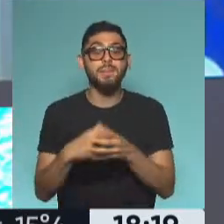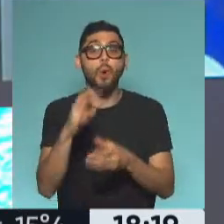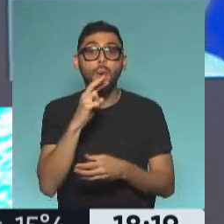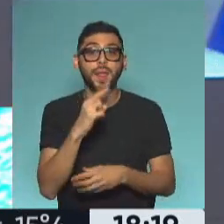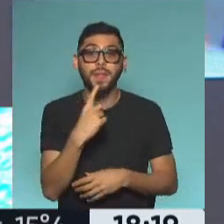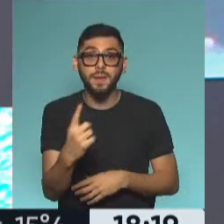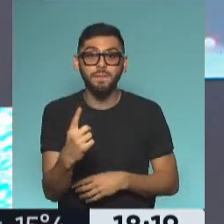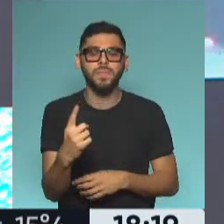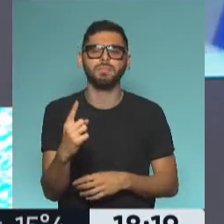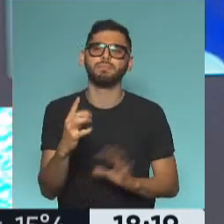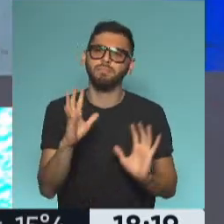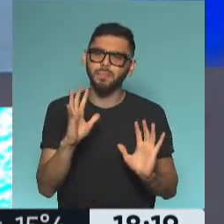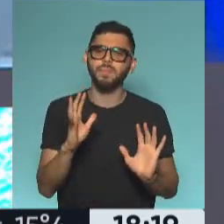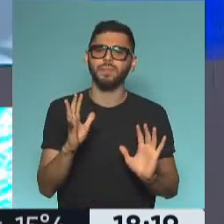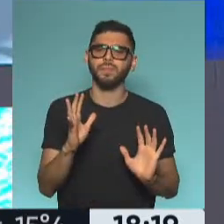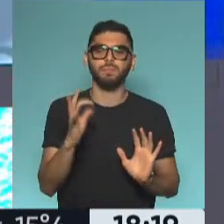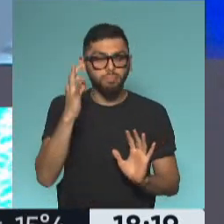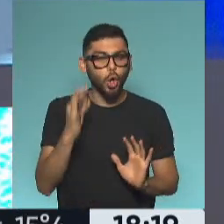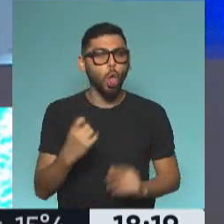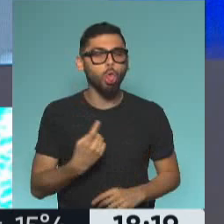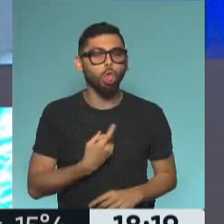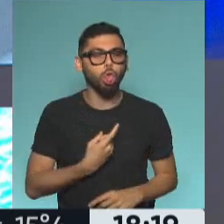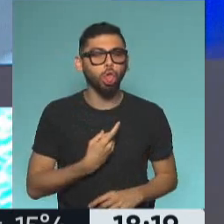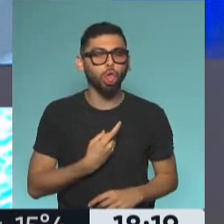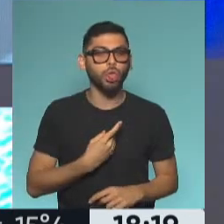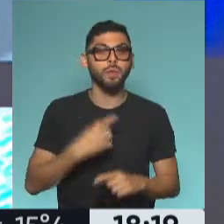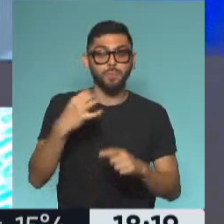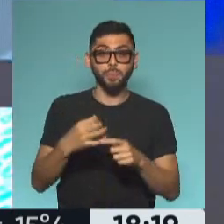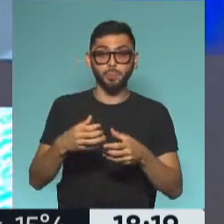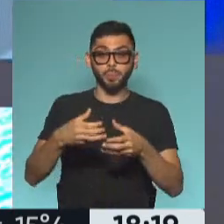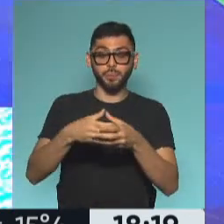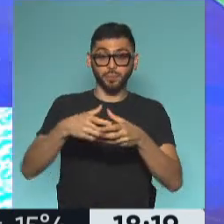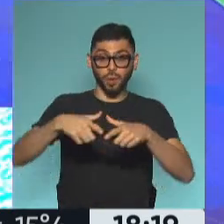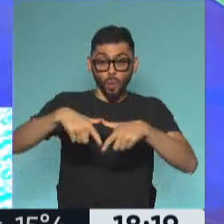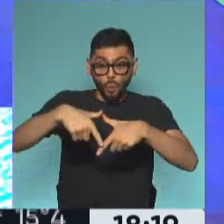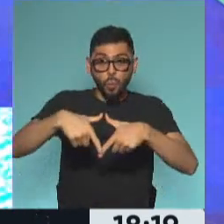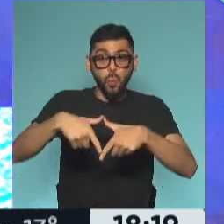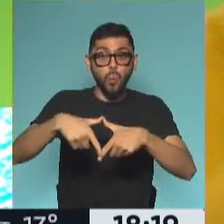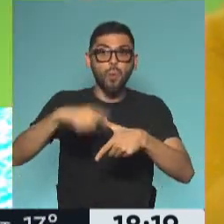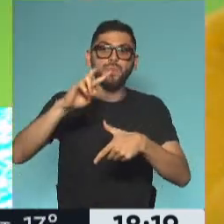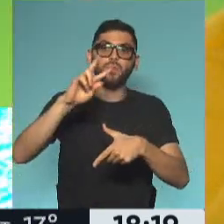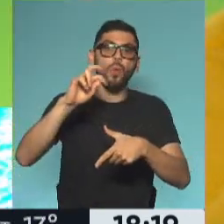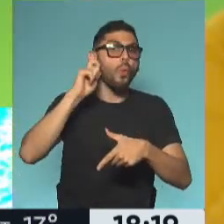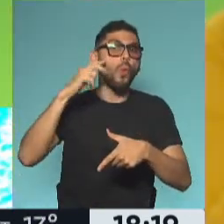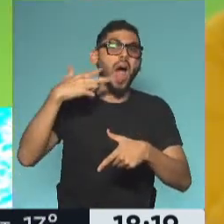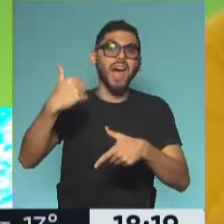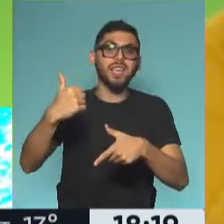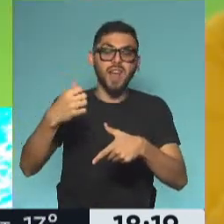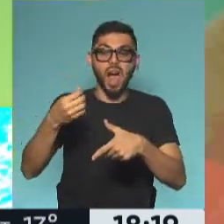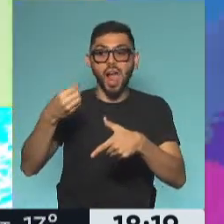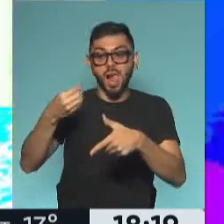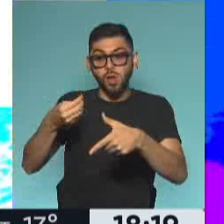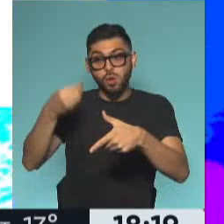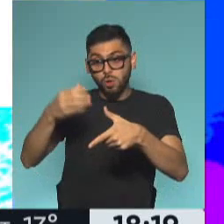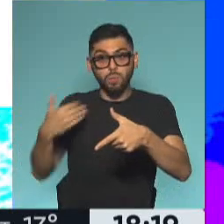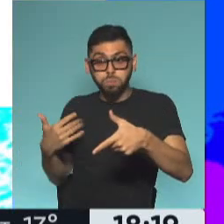ver. ¿Dónde finaliza el canal vaginal? Empieza el... Uy, esta está buenísima. A